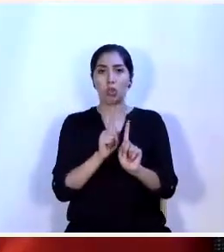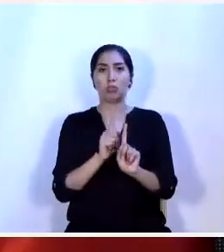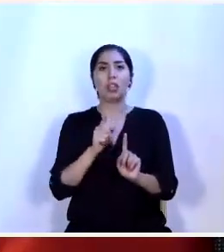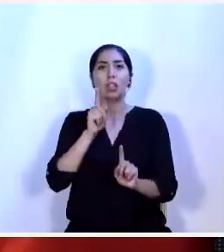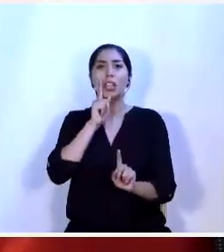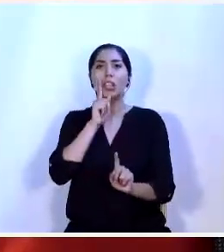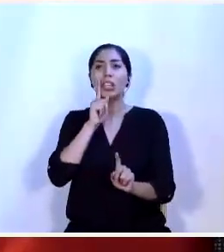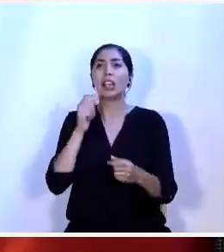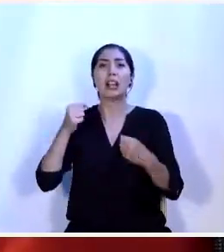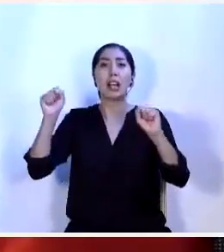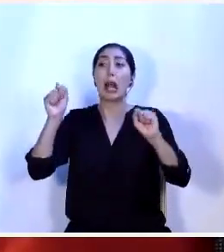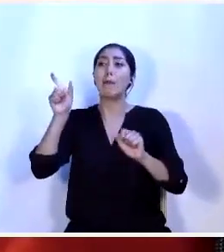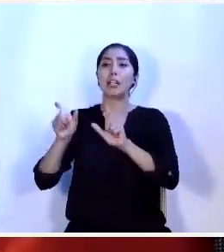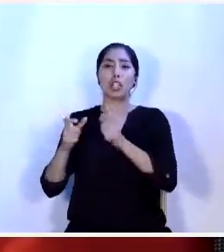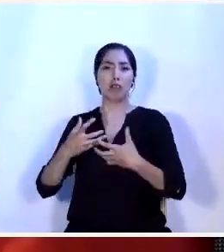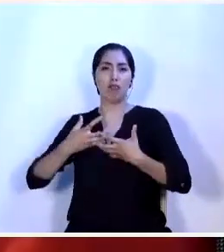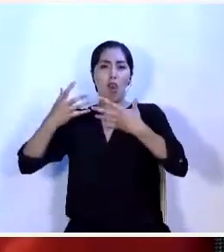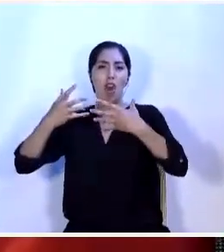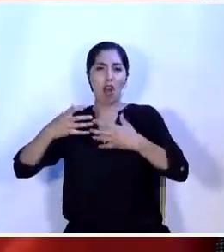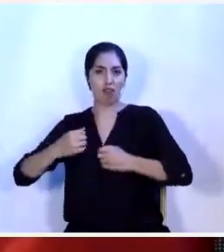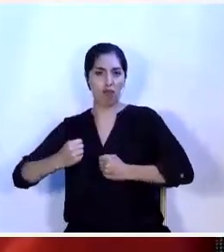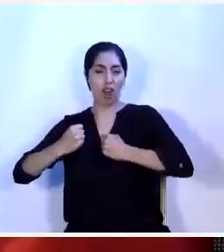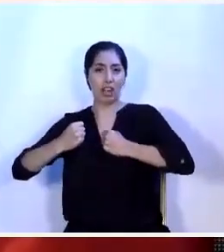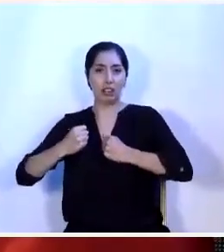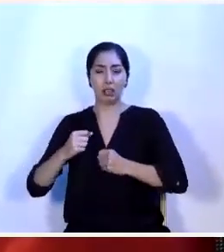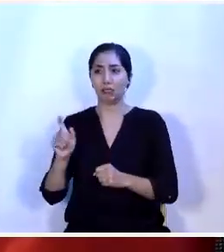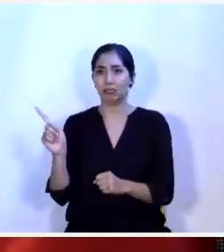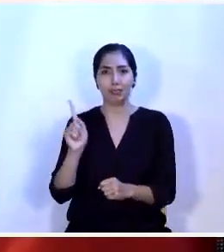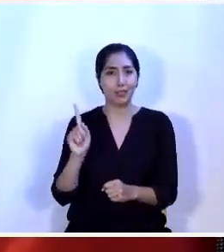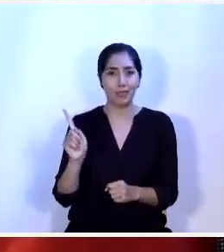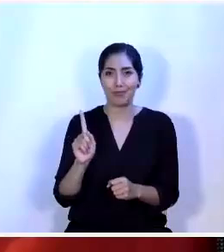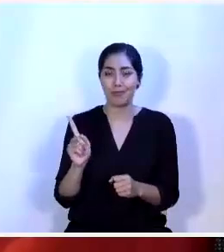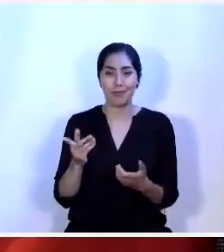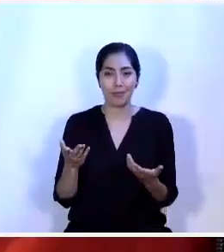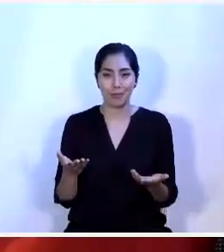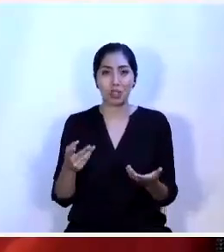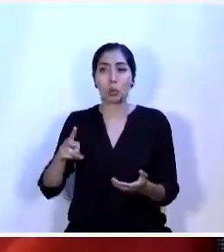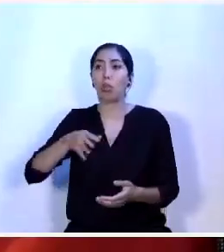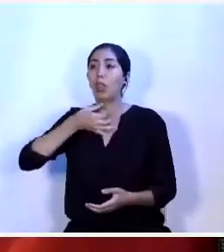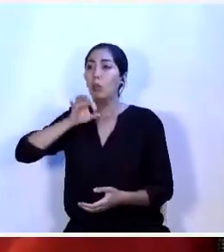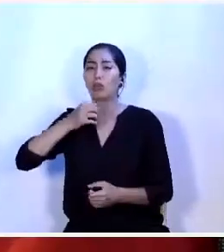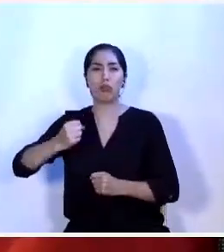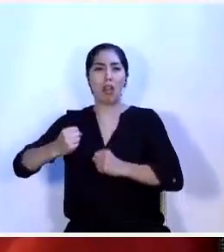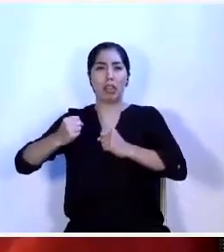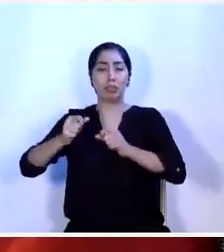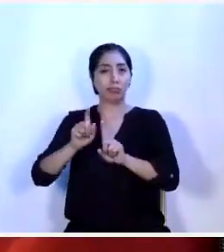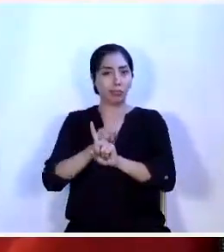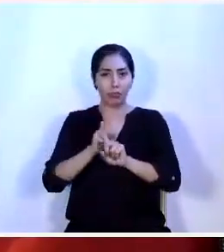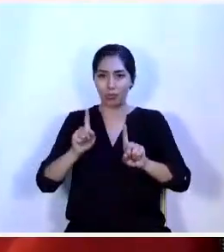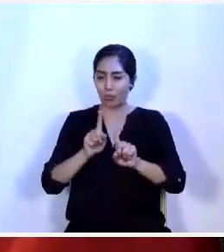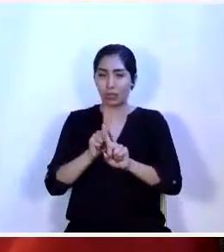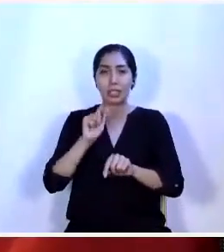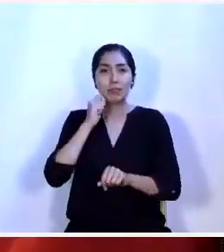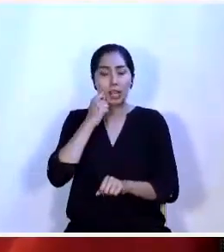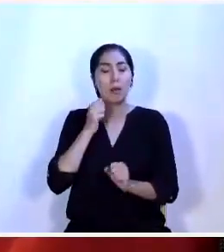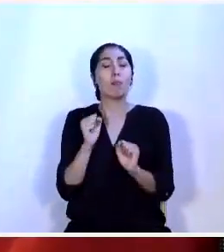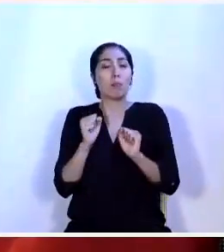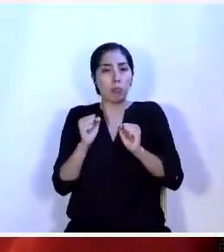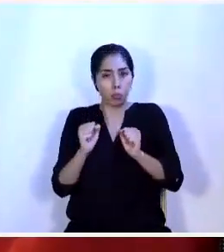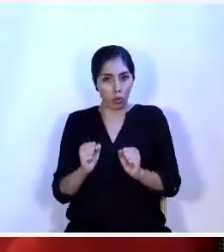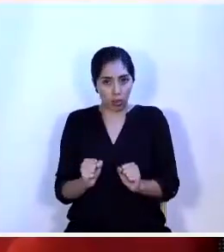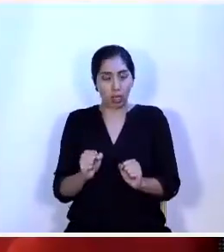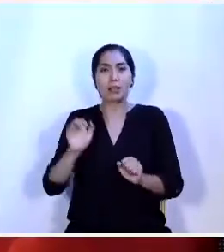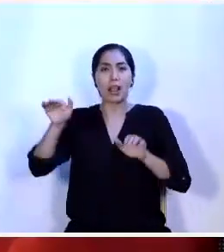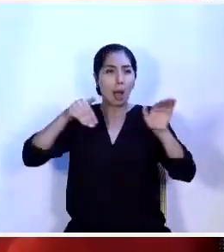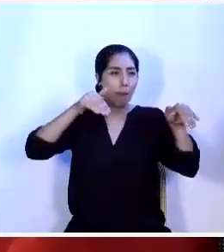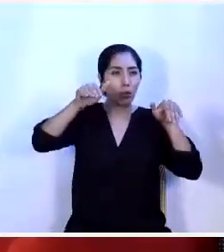ni en quién más adjetivos pone a sus oraciones o cuántas esdrújulas ocupa en sus discursos, sino que la radicalidad está en la capacidad de